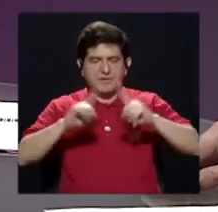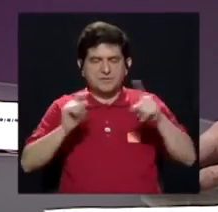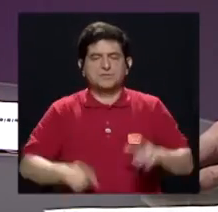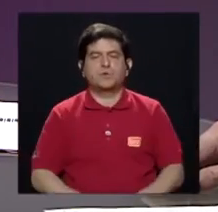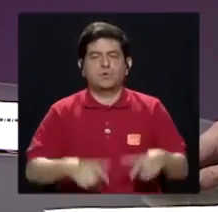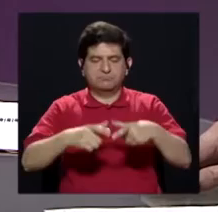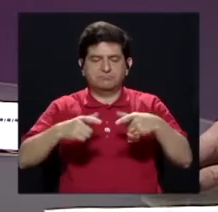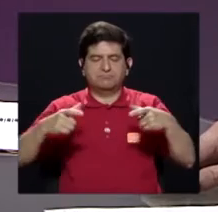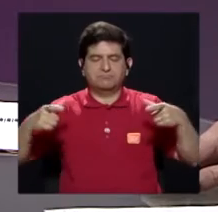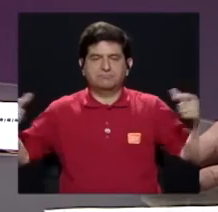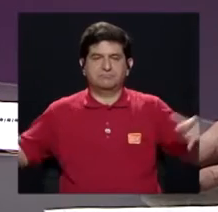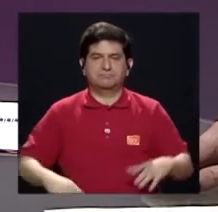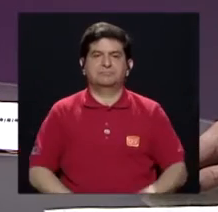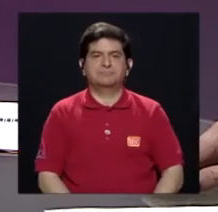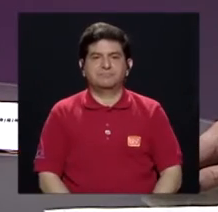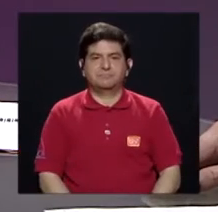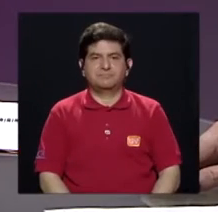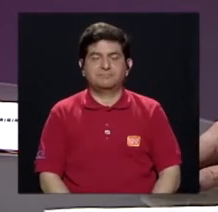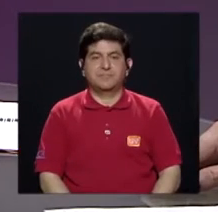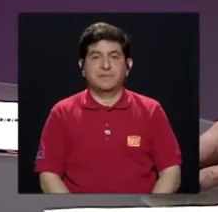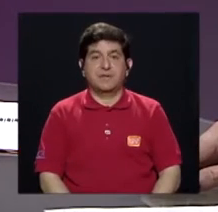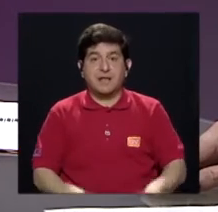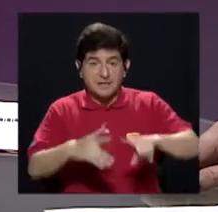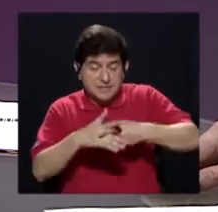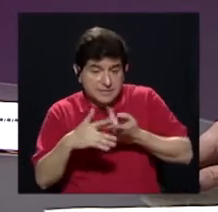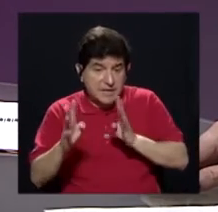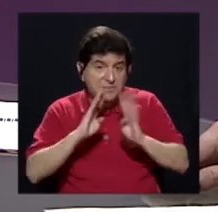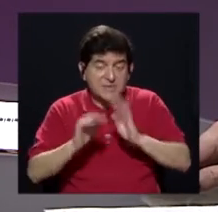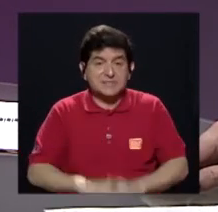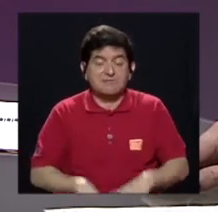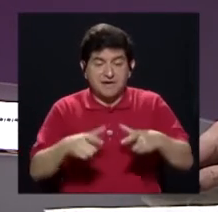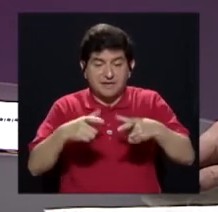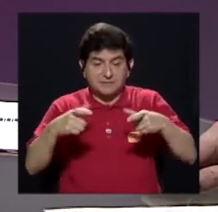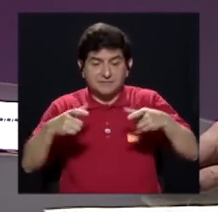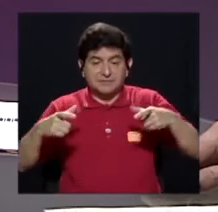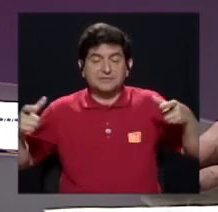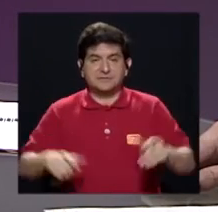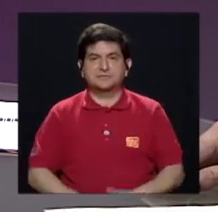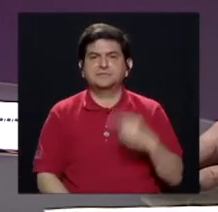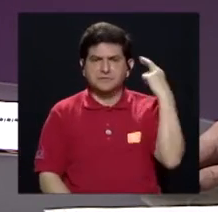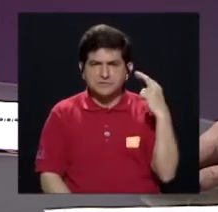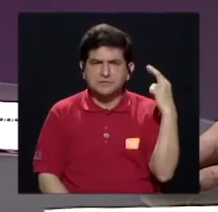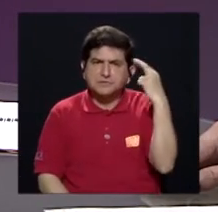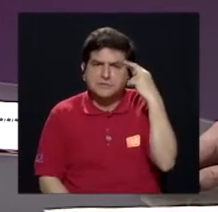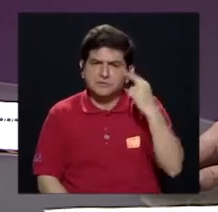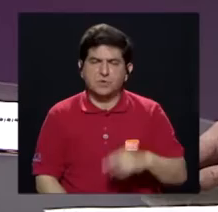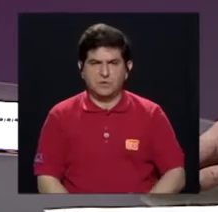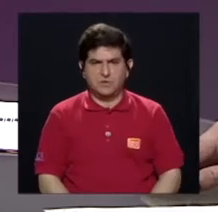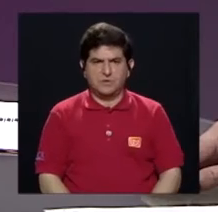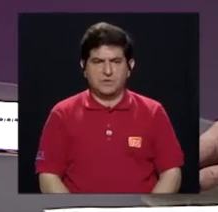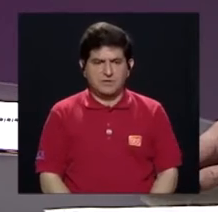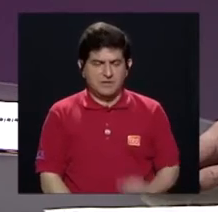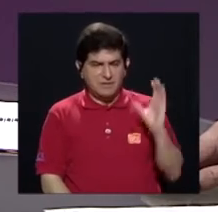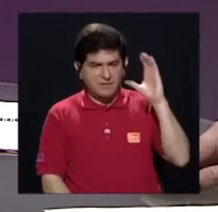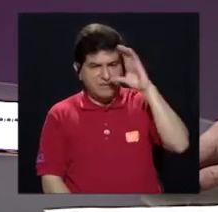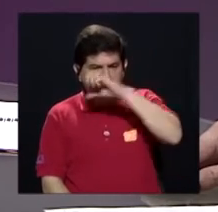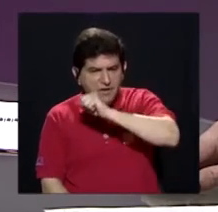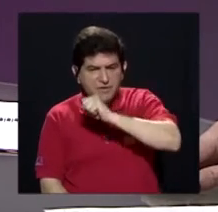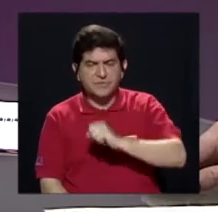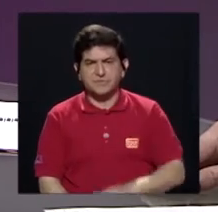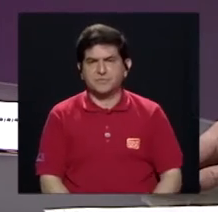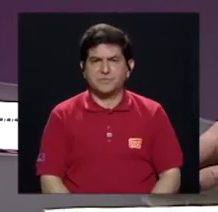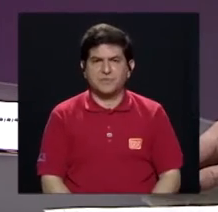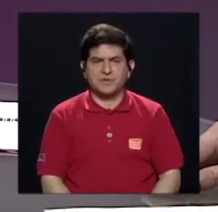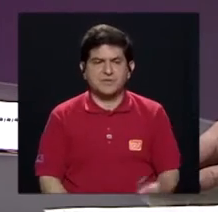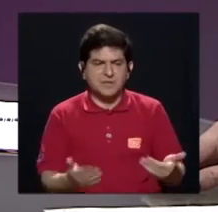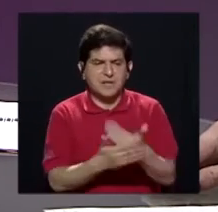frecuencias. Entonces, cuando se empieza a hablar de lo vibratorio, es porque nos damos cuenta que muchos